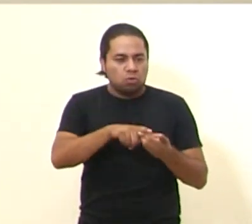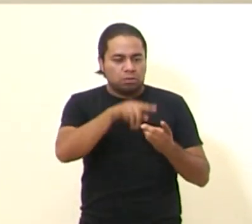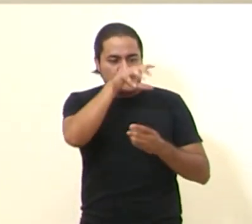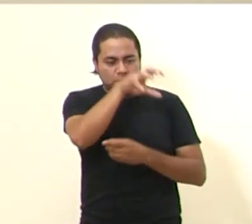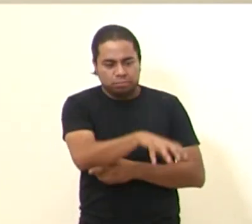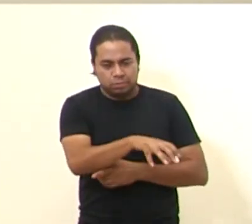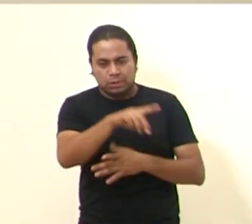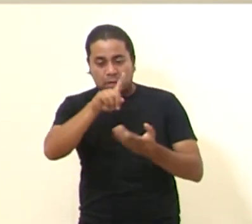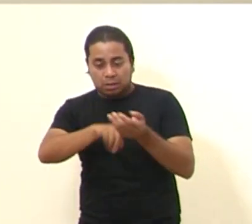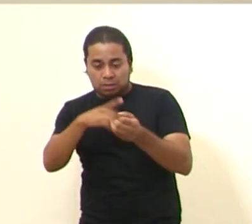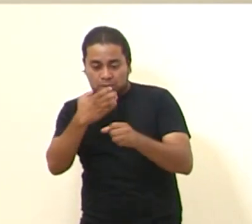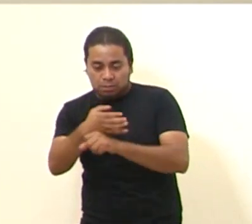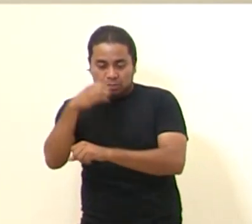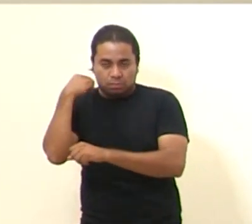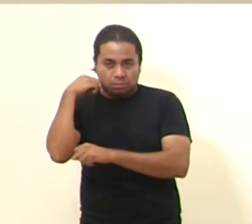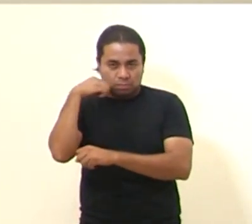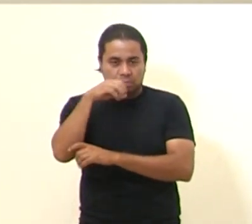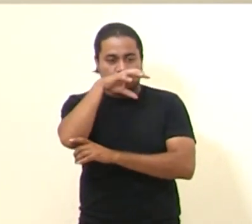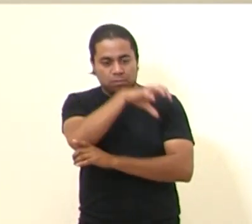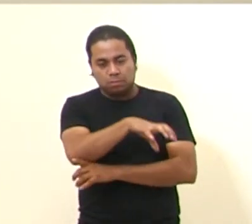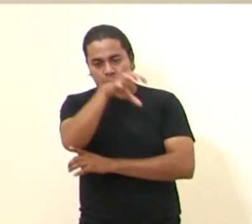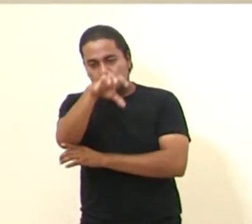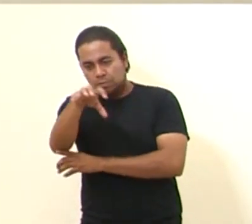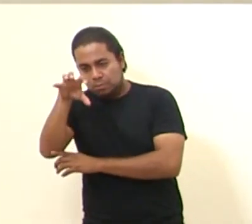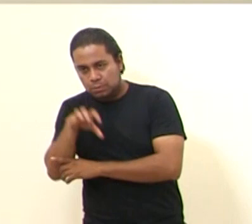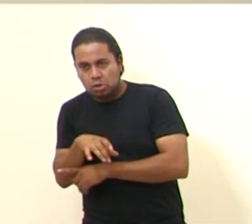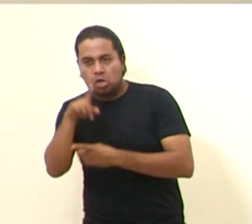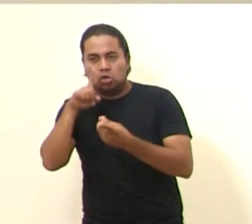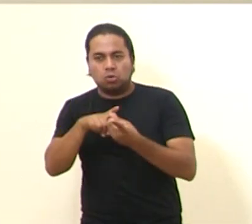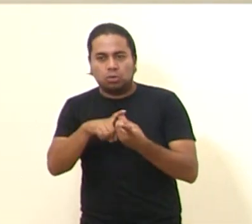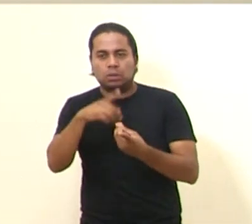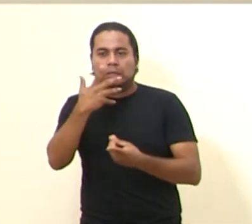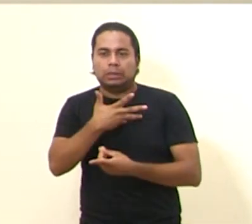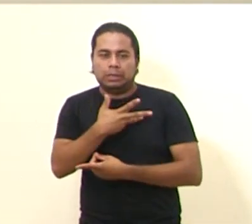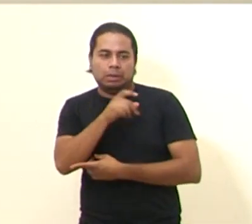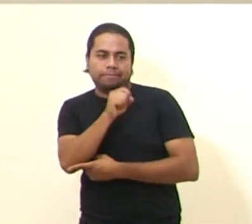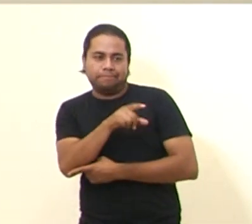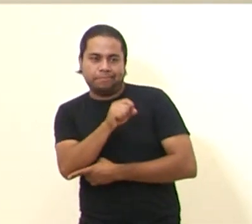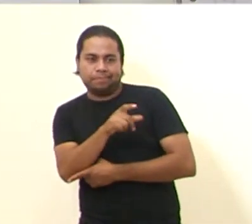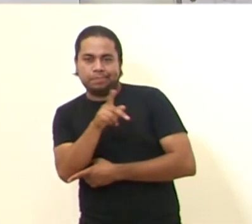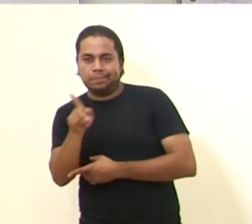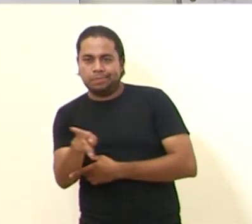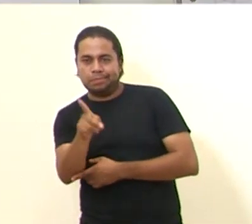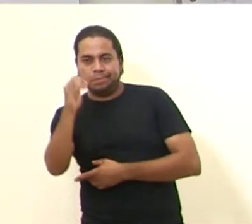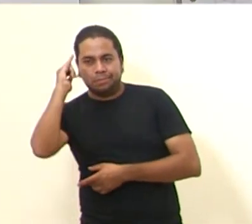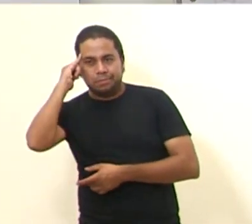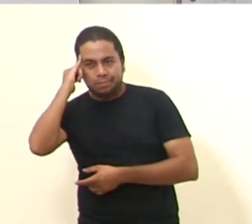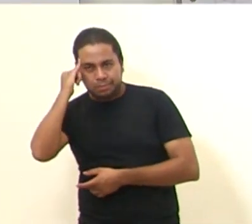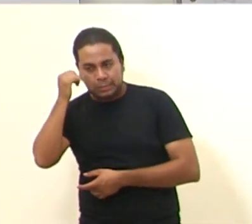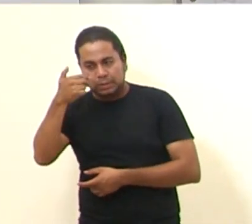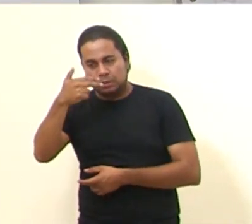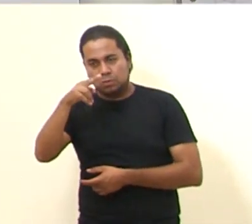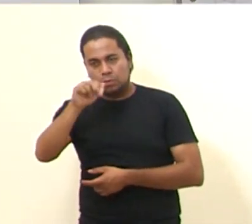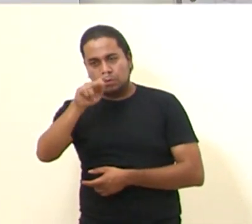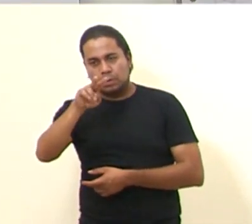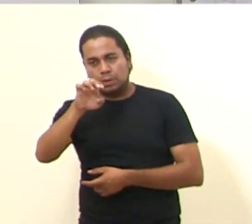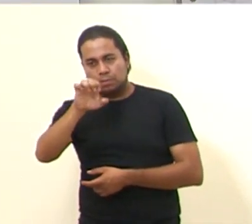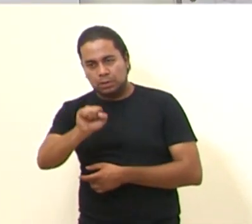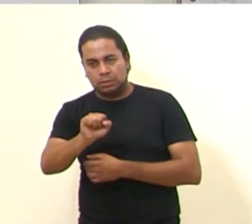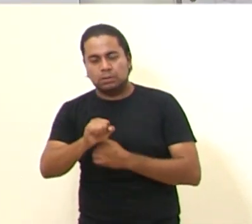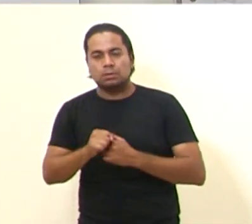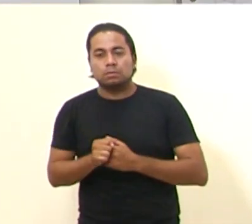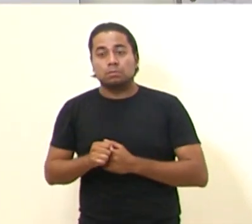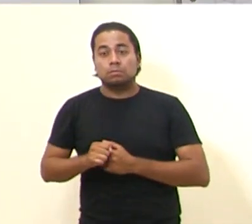qué parte de Oaxaca está localizada la población de los guaves. Otro